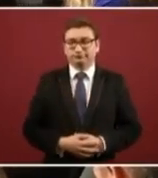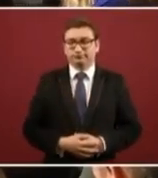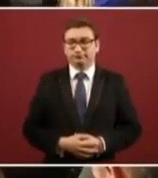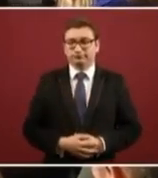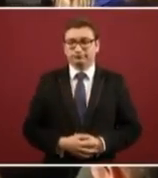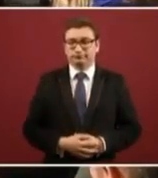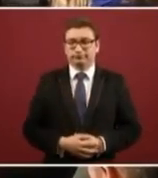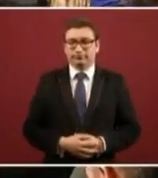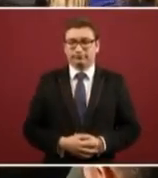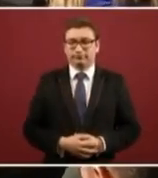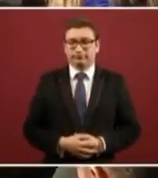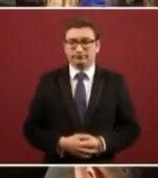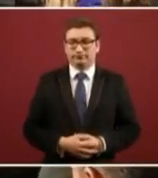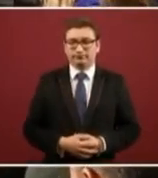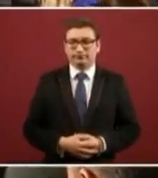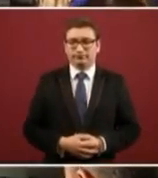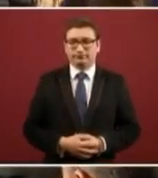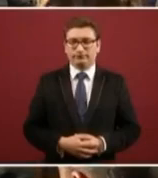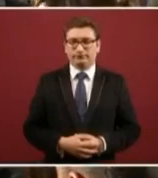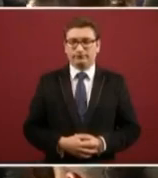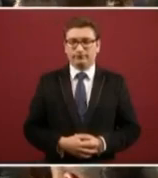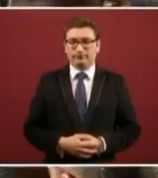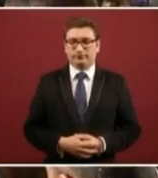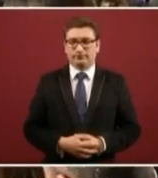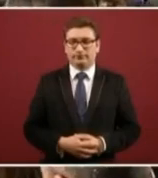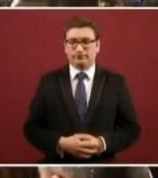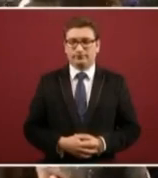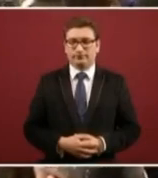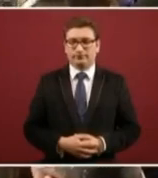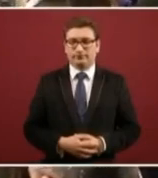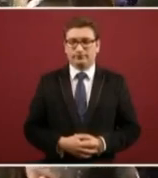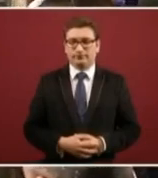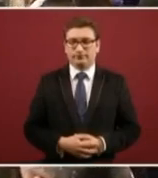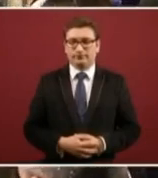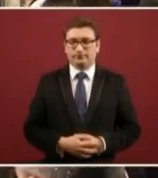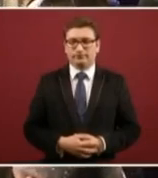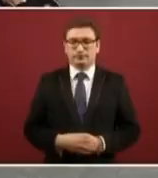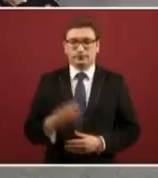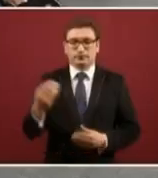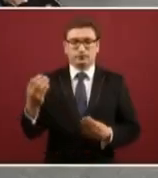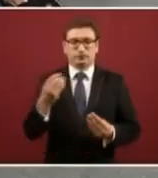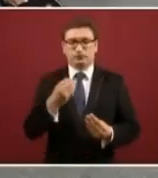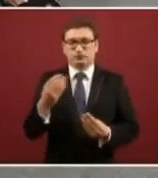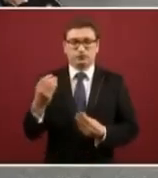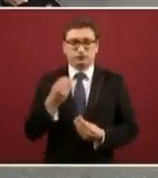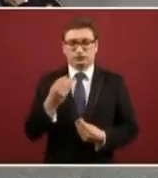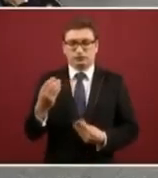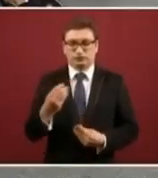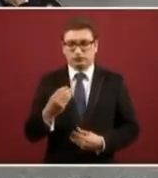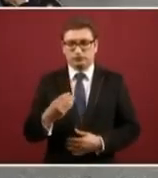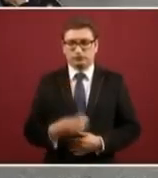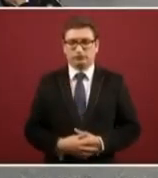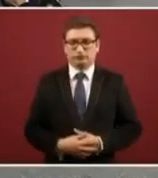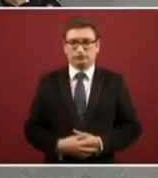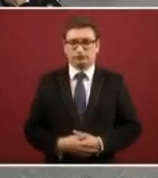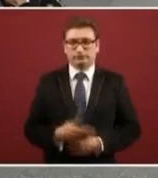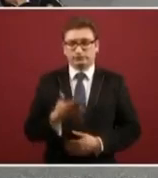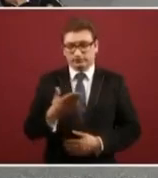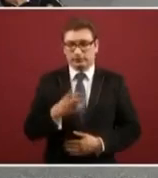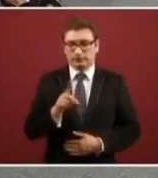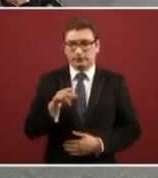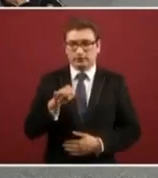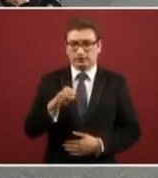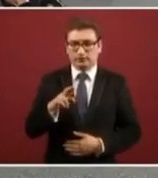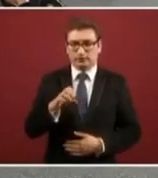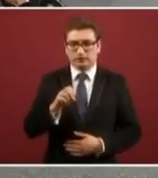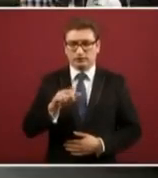Presidente, perdona, no se haya comportado, yo le digo. ¿Cómo? Gracias. Daniel Rosas,